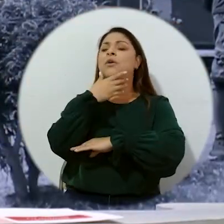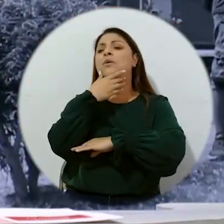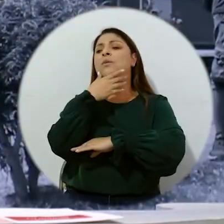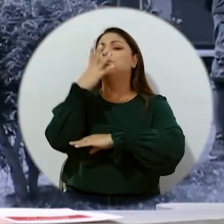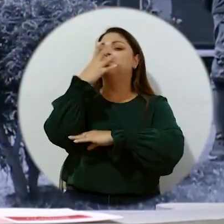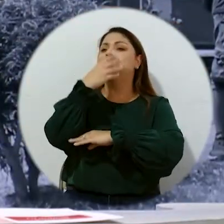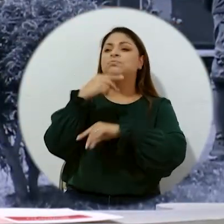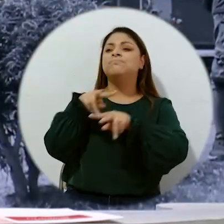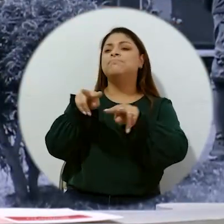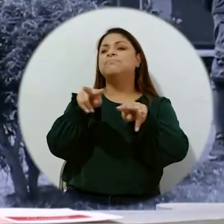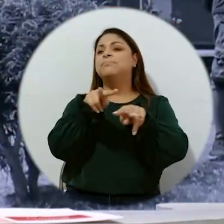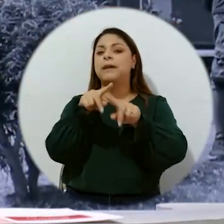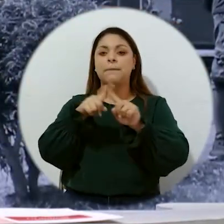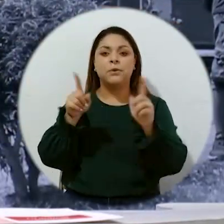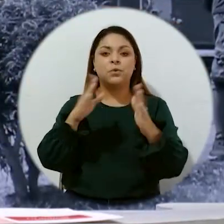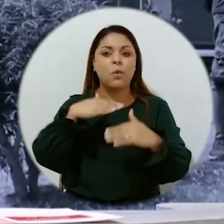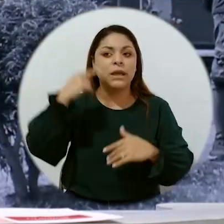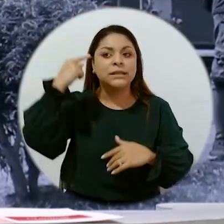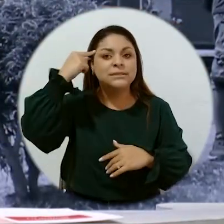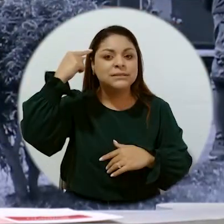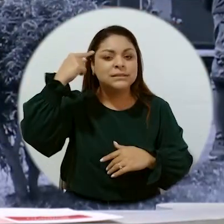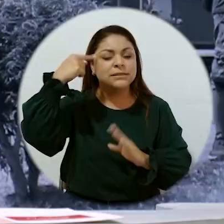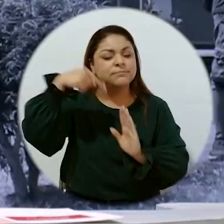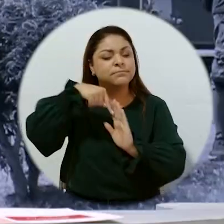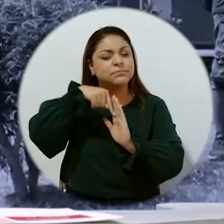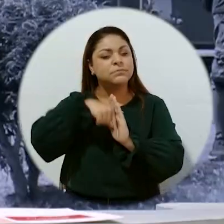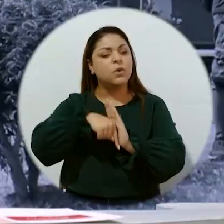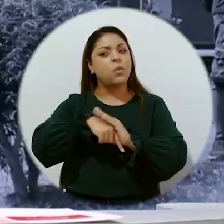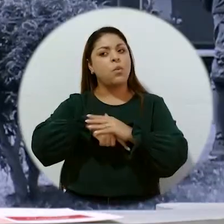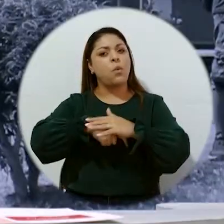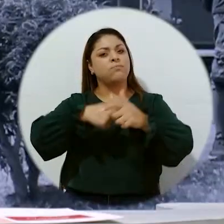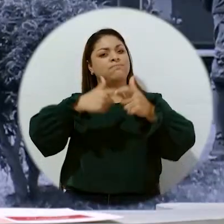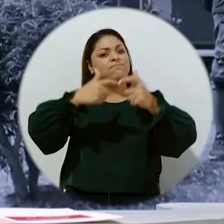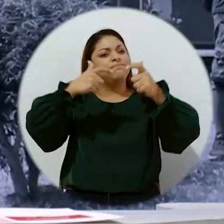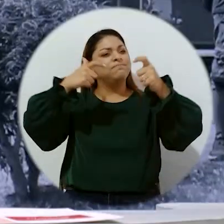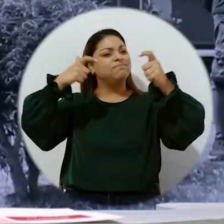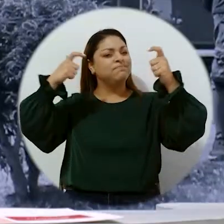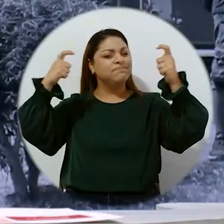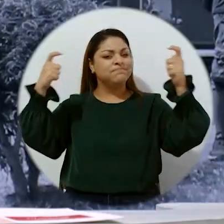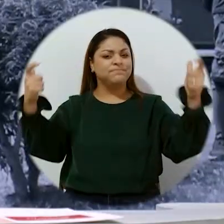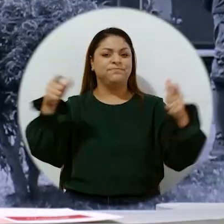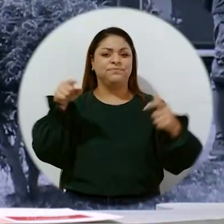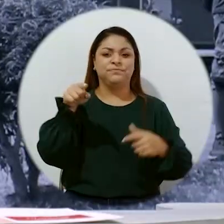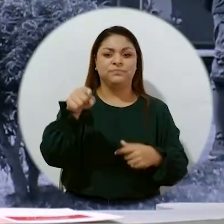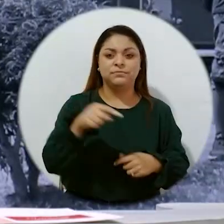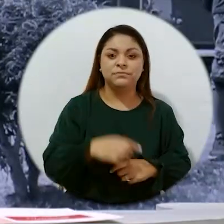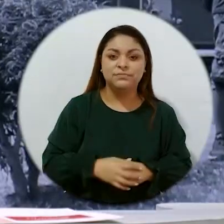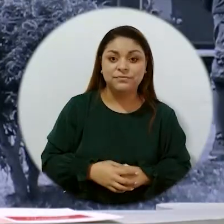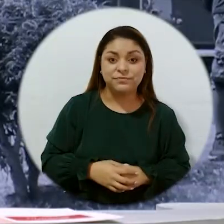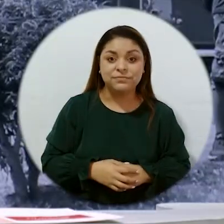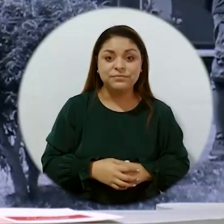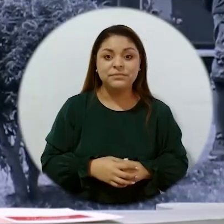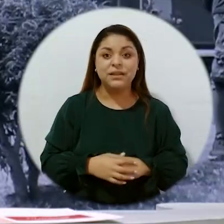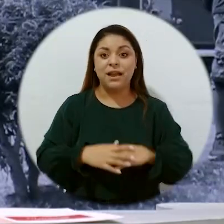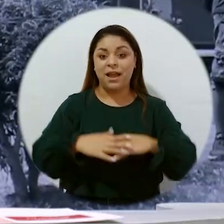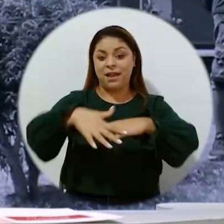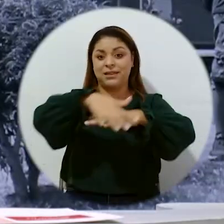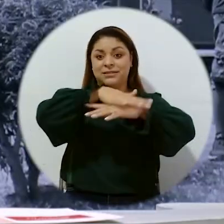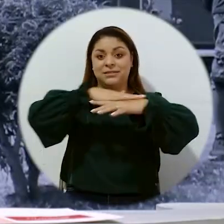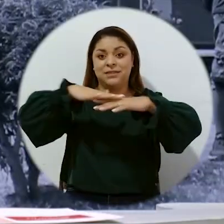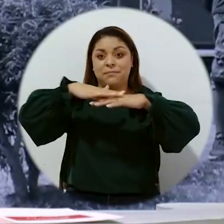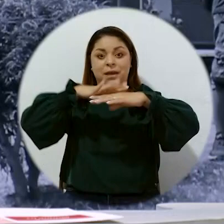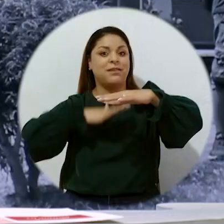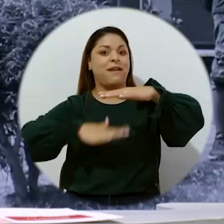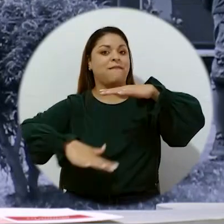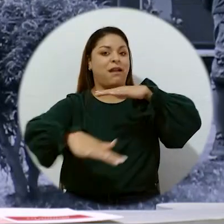tenemos esa concepción de esa inmensidad, ¿verdad?, que tiene por encima y por debajo, y